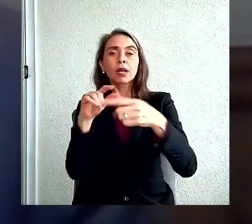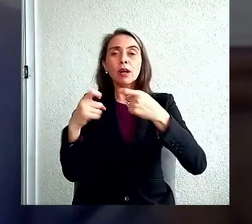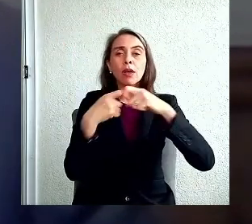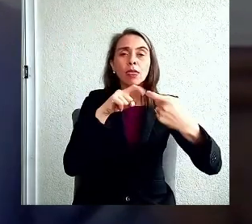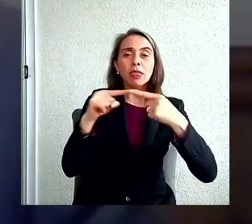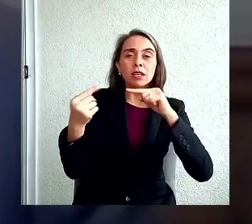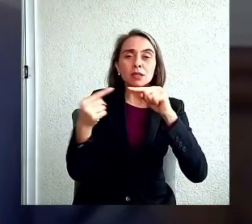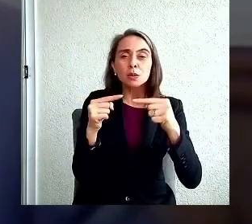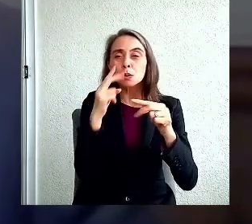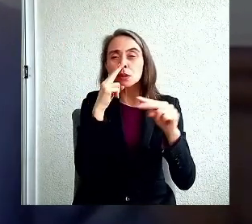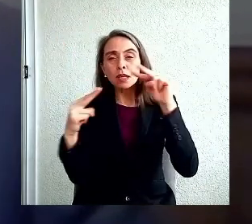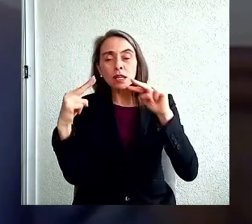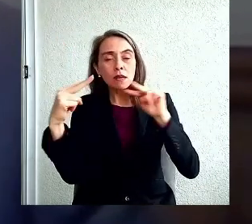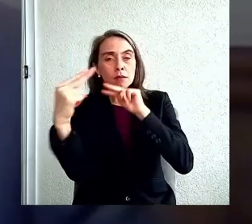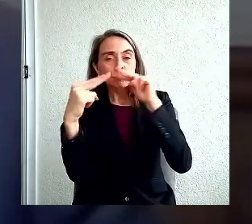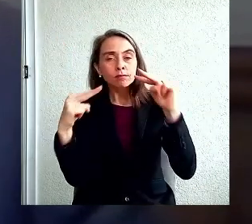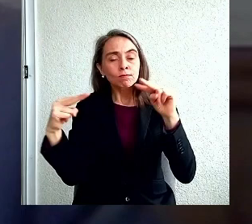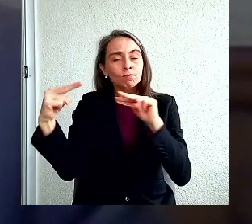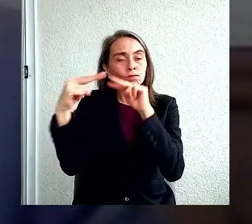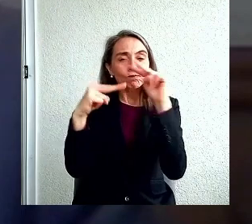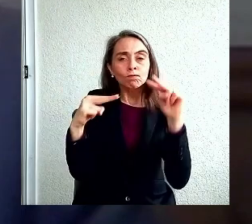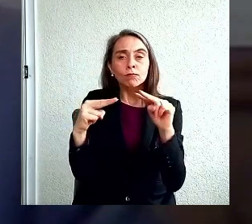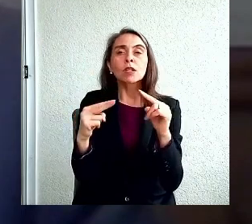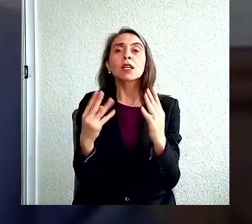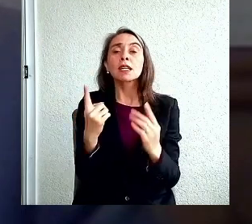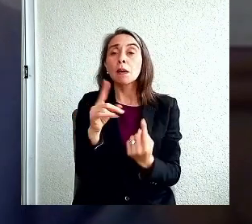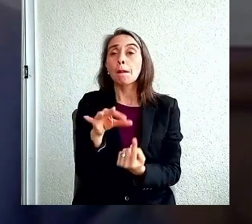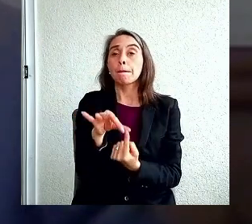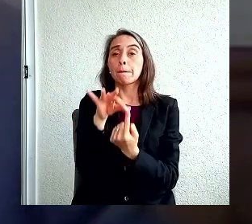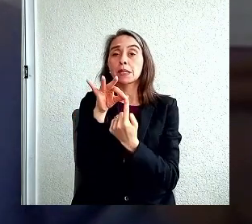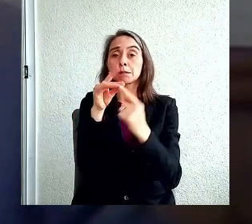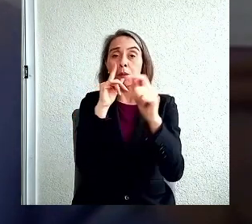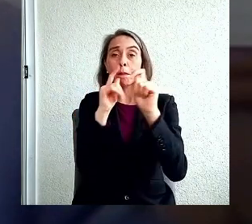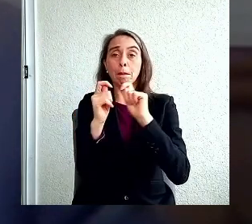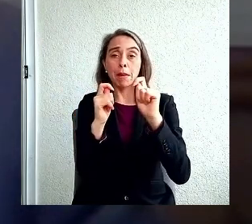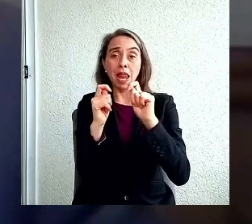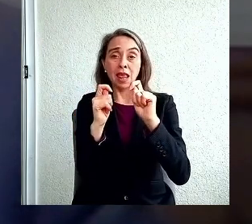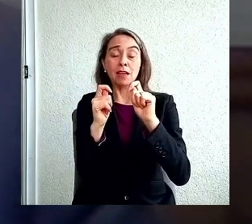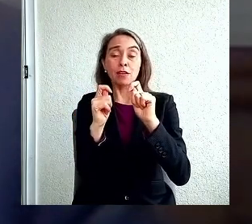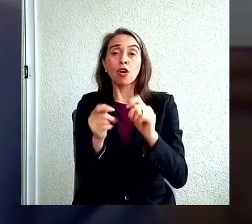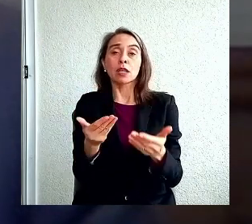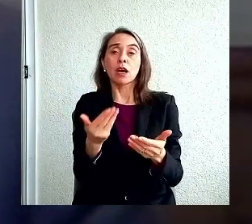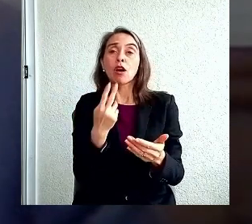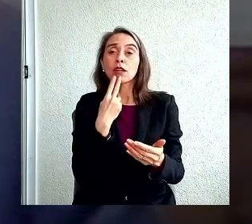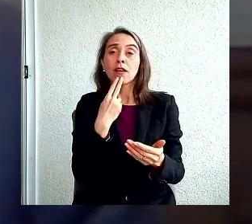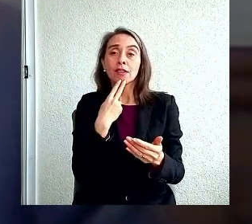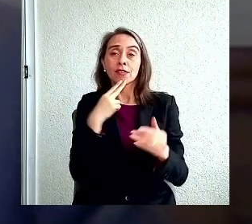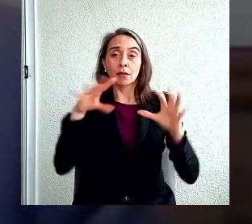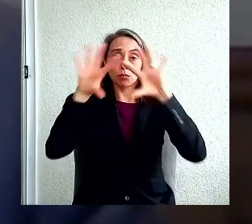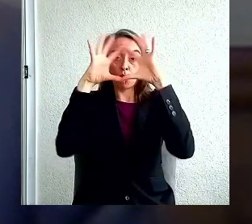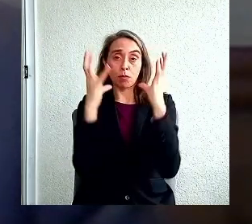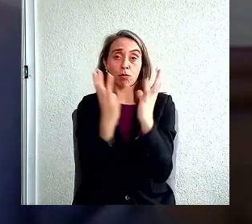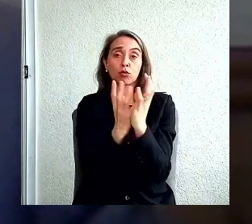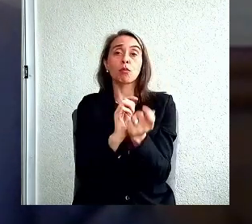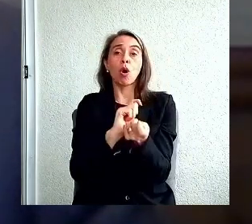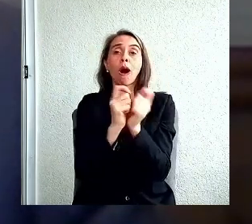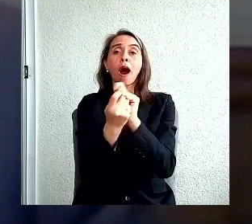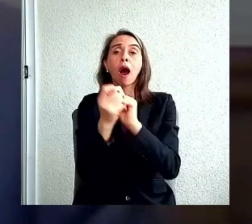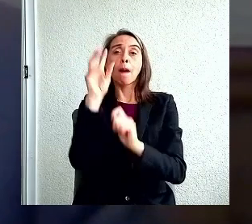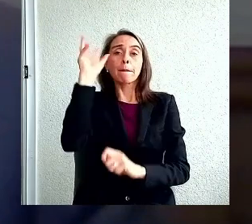torno a una de las principales amenazas que enfrenta actualmente el mundo, el cambio climático y sus efectos en el medio